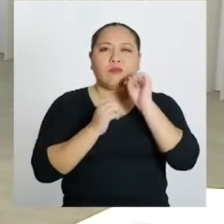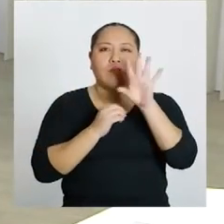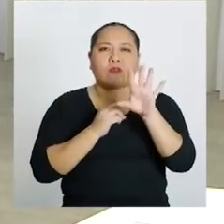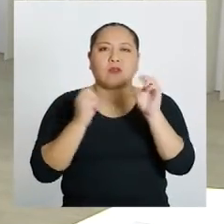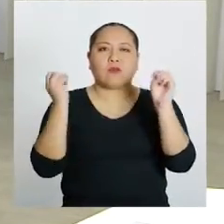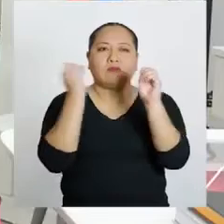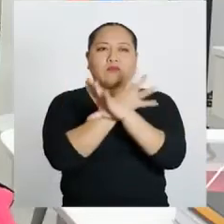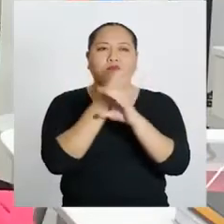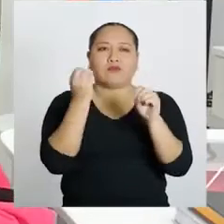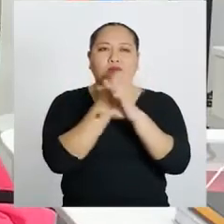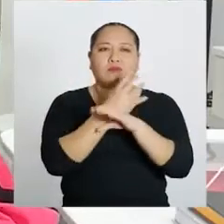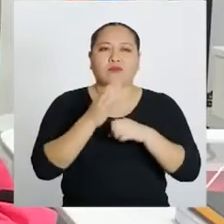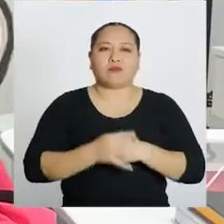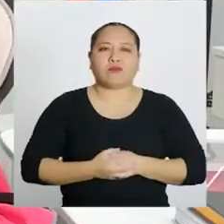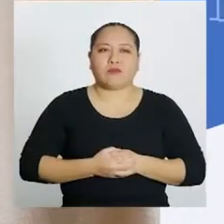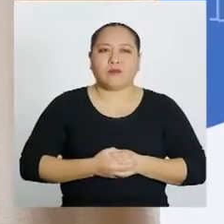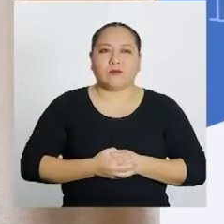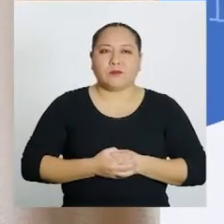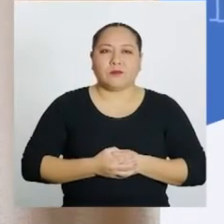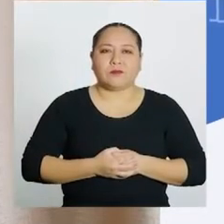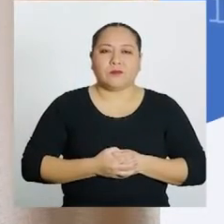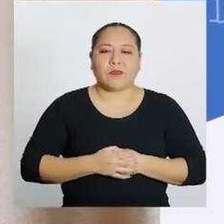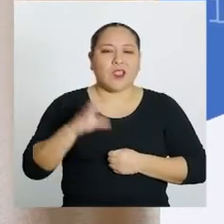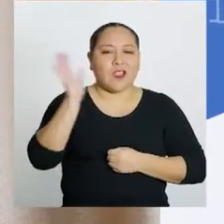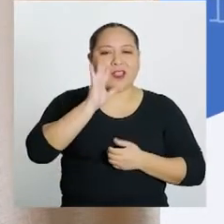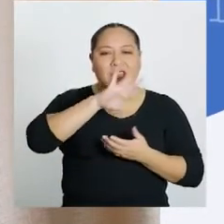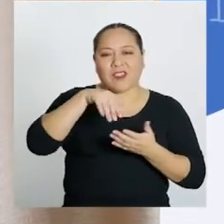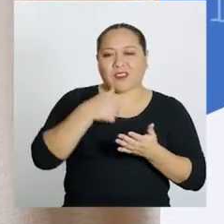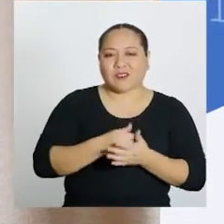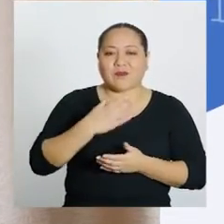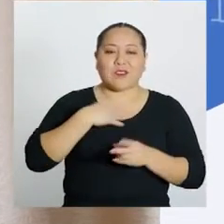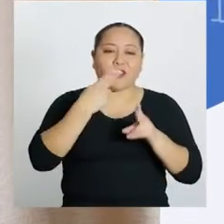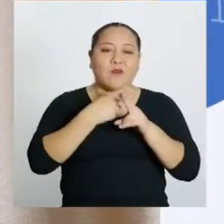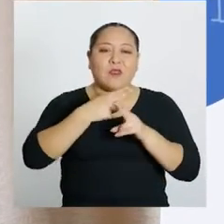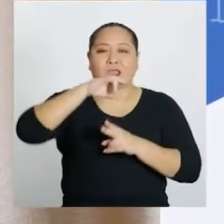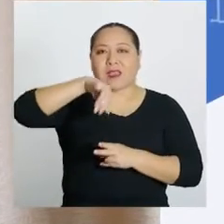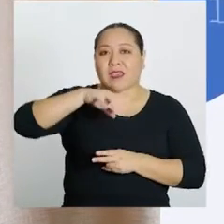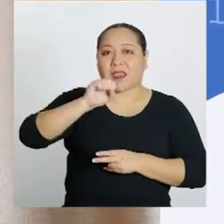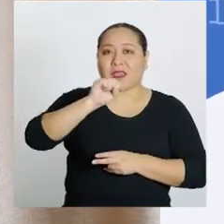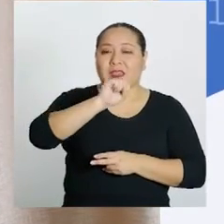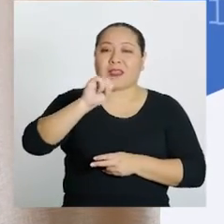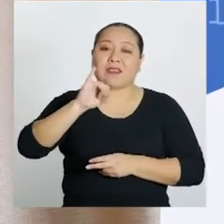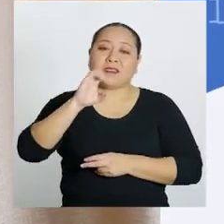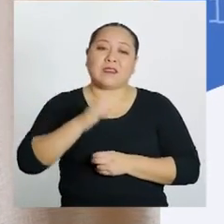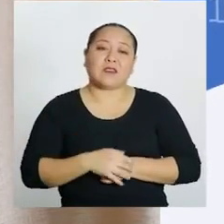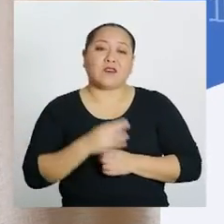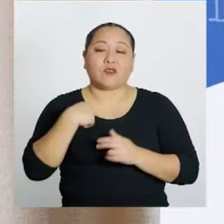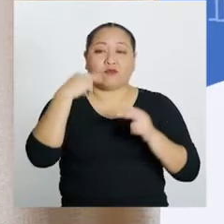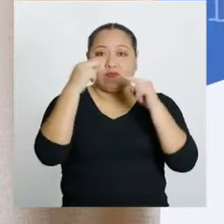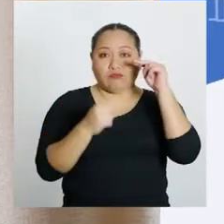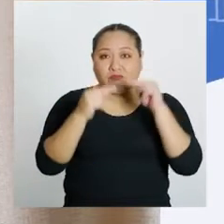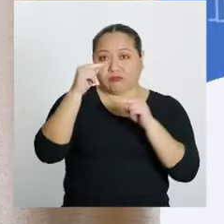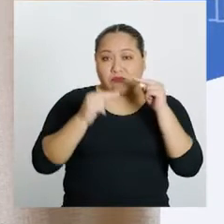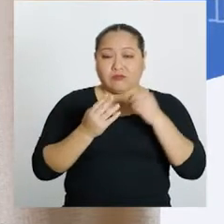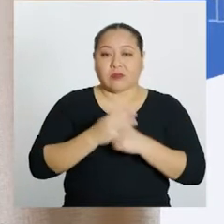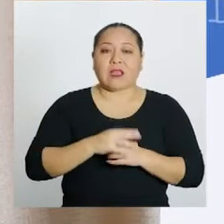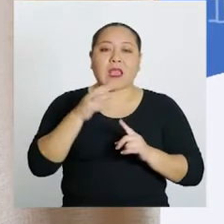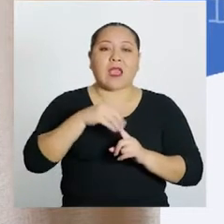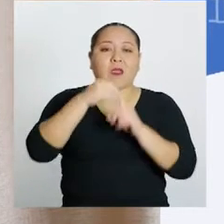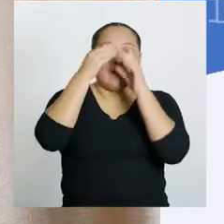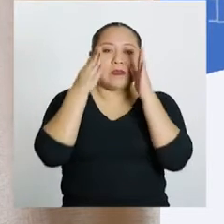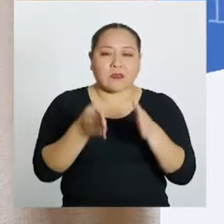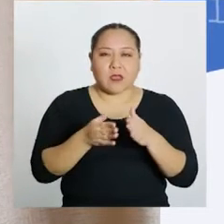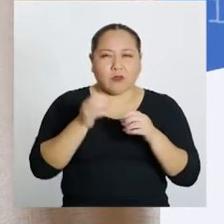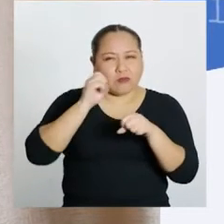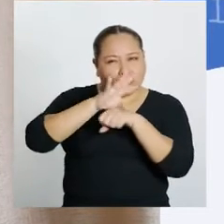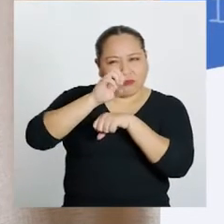Proyectando videollamada. Hola a todas y todos, soy Jessy Valencia Tomás, licenciada en nutrición y dietética, especializada en